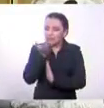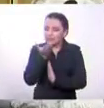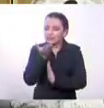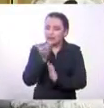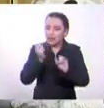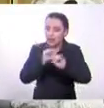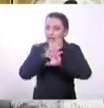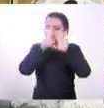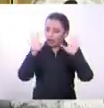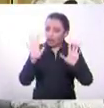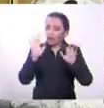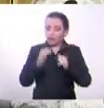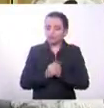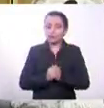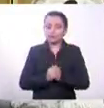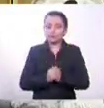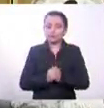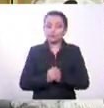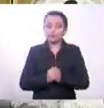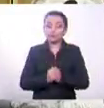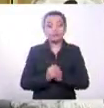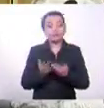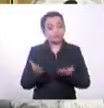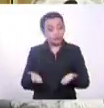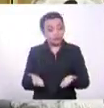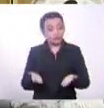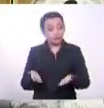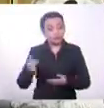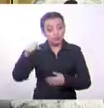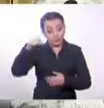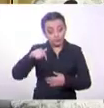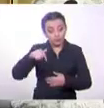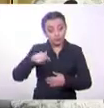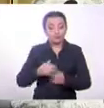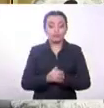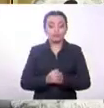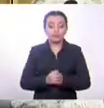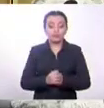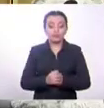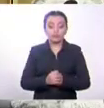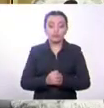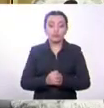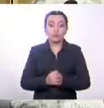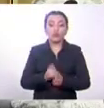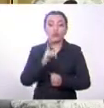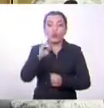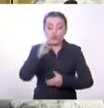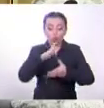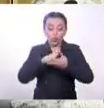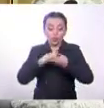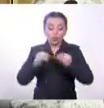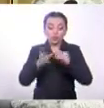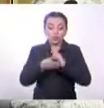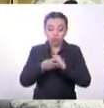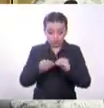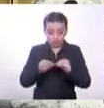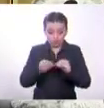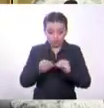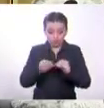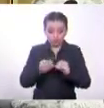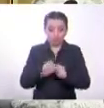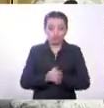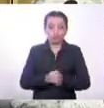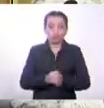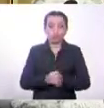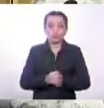claro, vamos a tomar en cuenta algo y para eso te voy a contar una historia. Vamos a ver. Y aquí traigo unos papelitos que me estaba cuidando